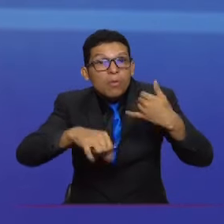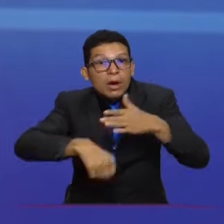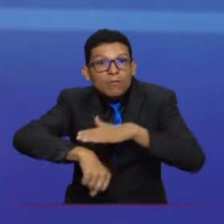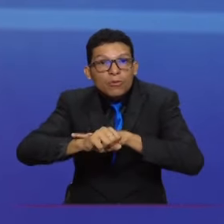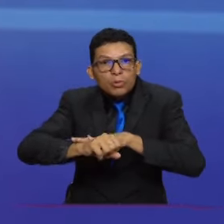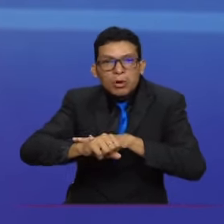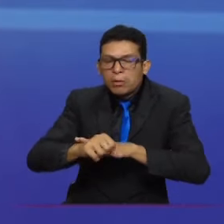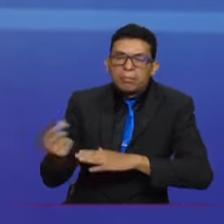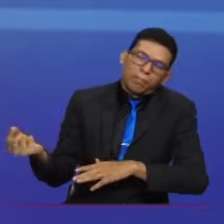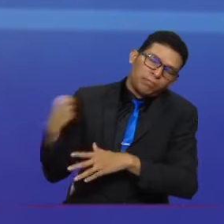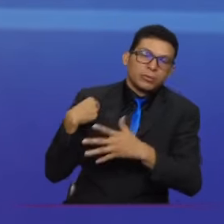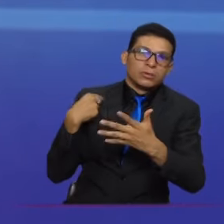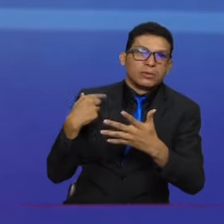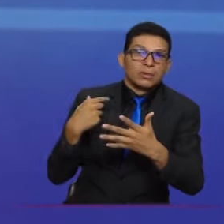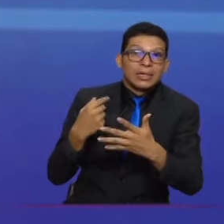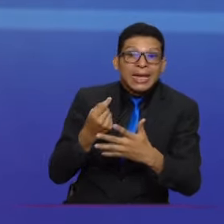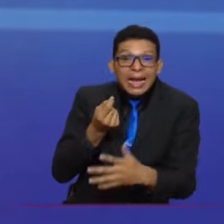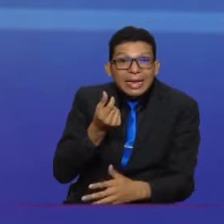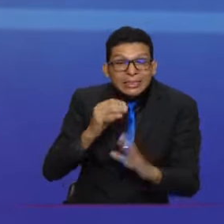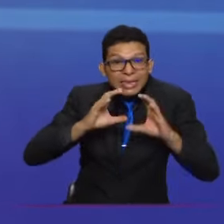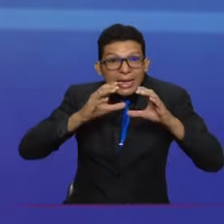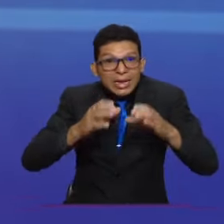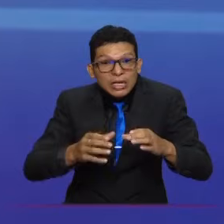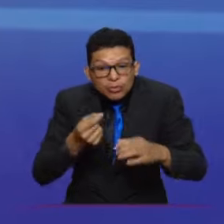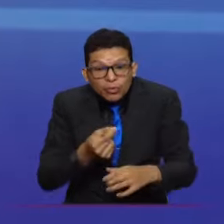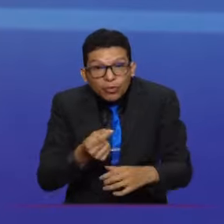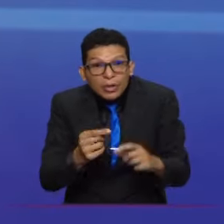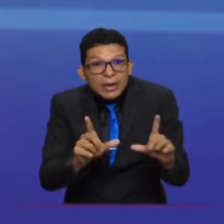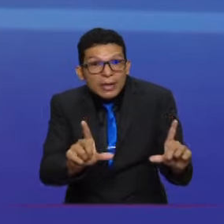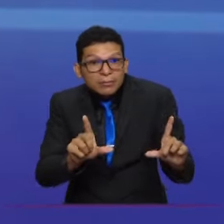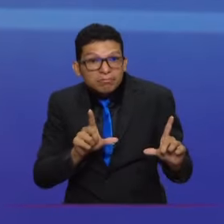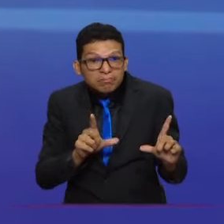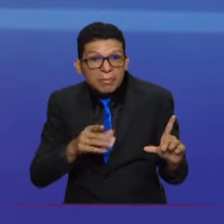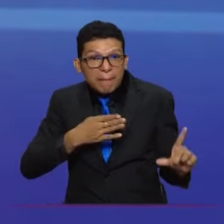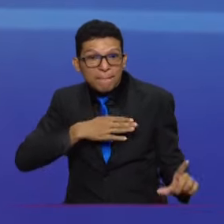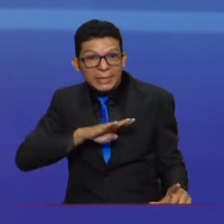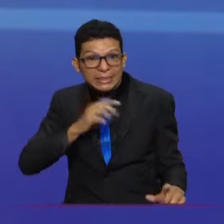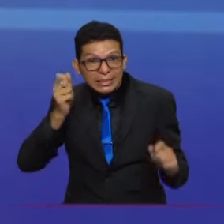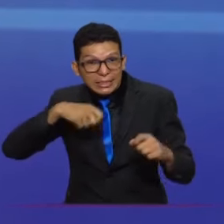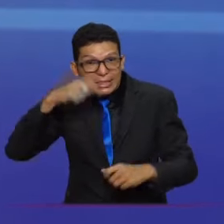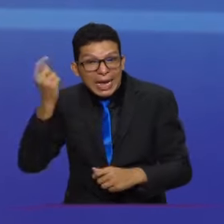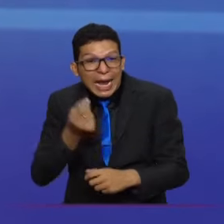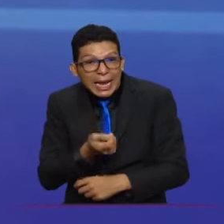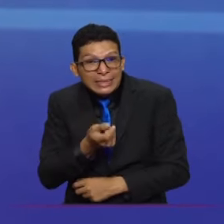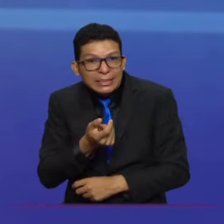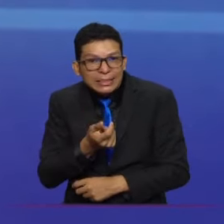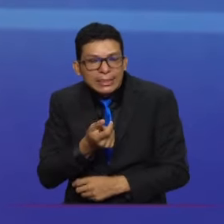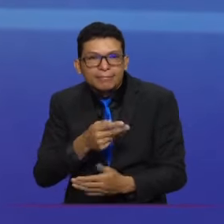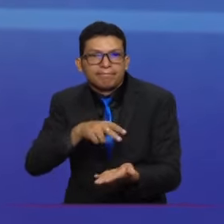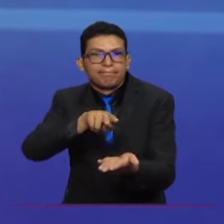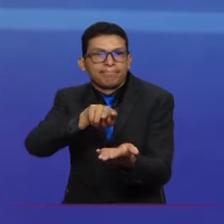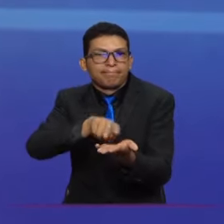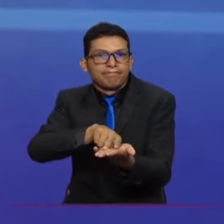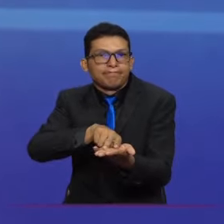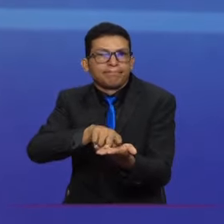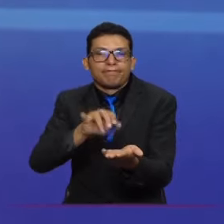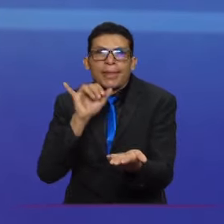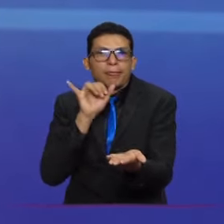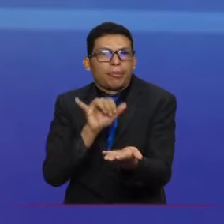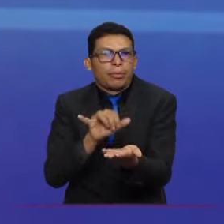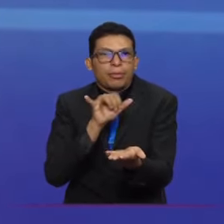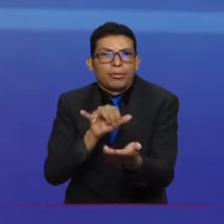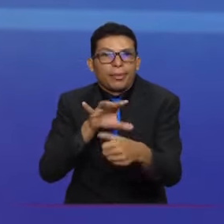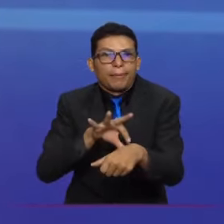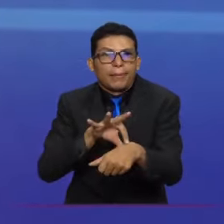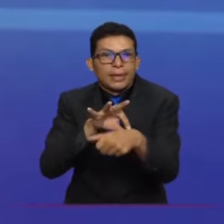de clases a punto de graduarse de bachiller a estar postrado en una cama bajo cuidados médicos. Permanece debido a